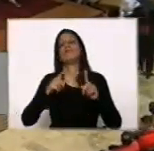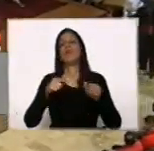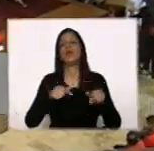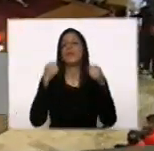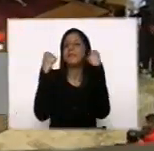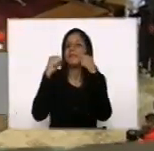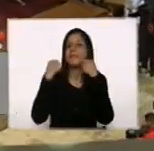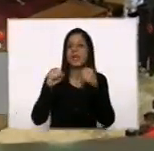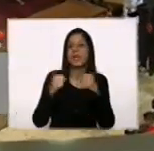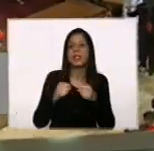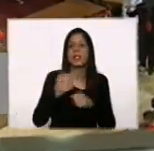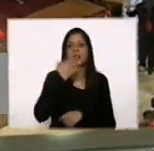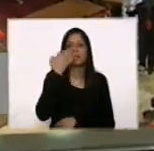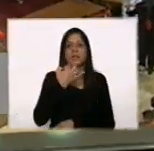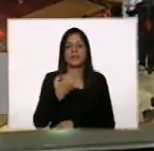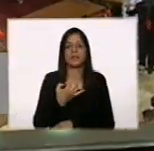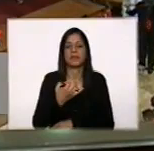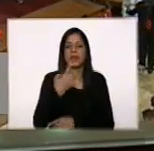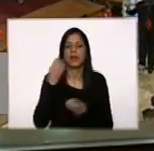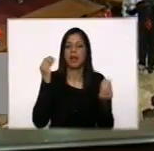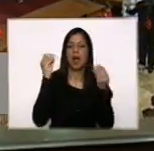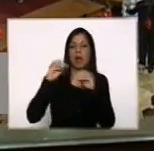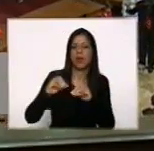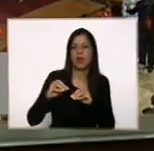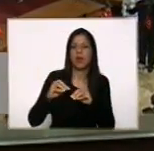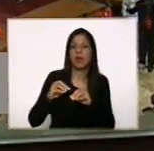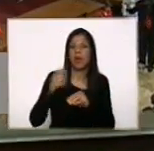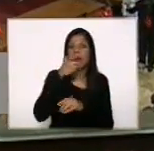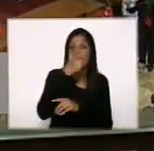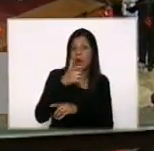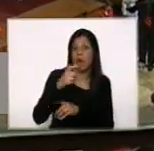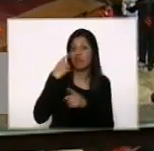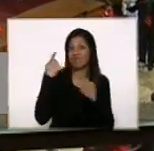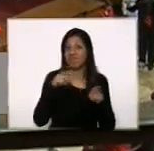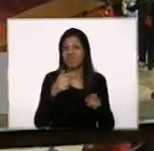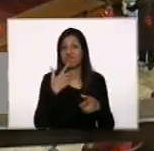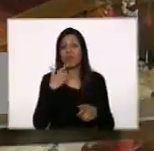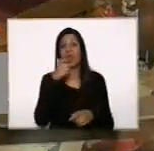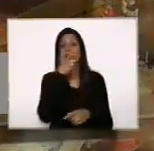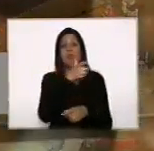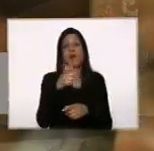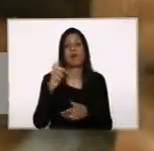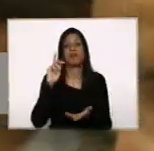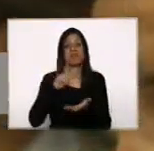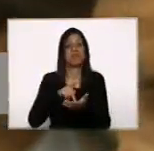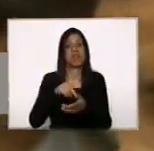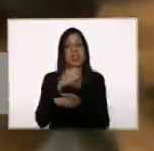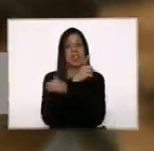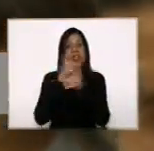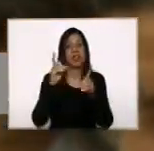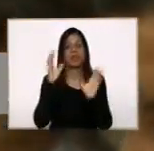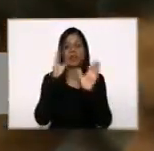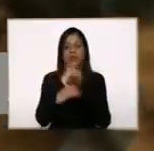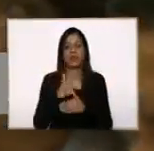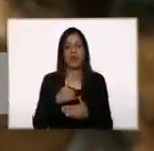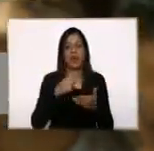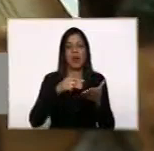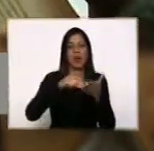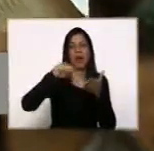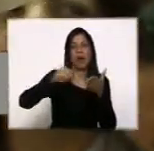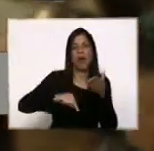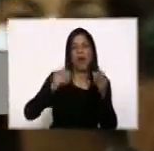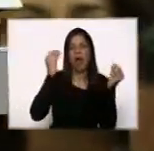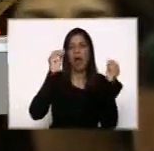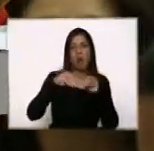regla del consenso, sin importarle al pueblo, no estábamos presentes de una democracia. O sea, el pacto de punto